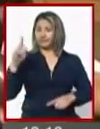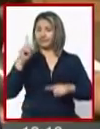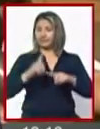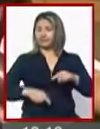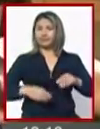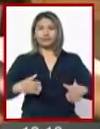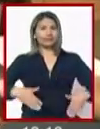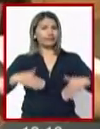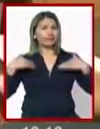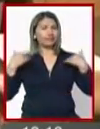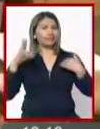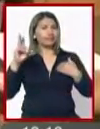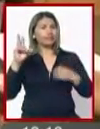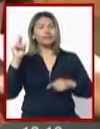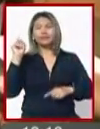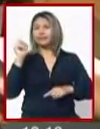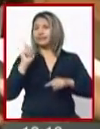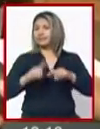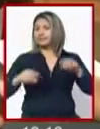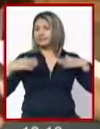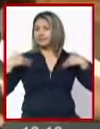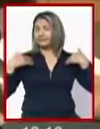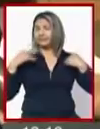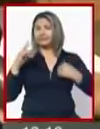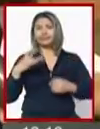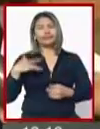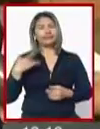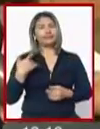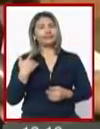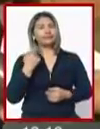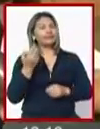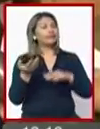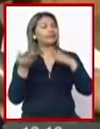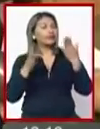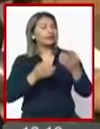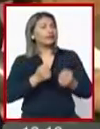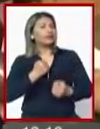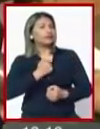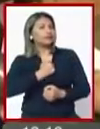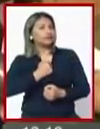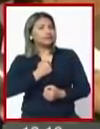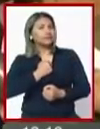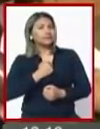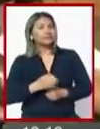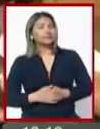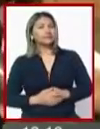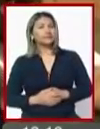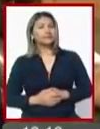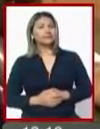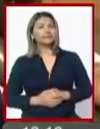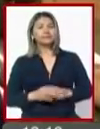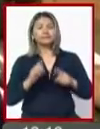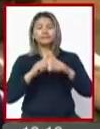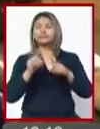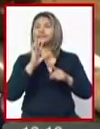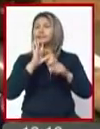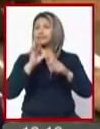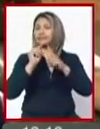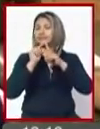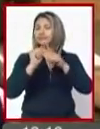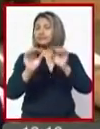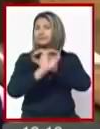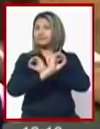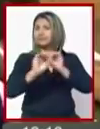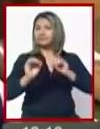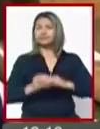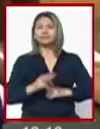podemos alegrarnos. Sería inhumano. Sentimos mucho que ha fallecido, especialmente sin dar la versión de don Marcelo Quiroga